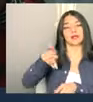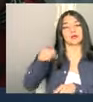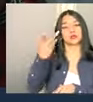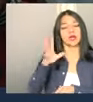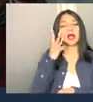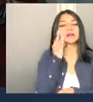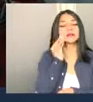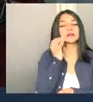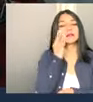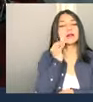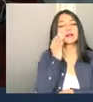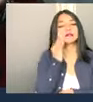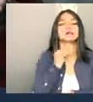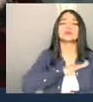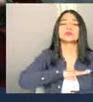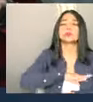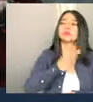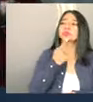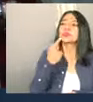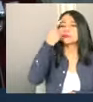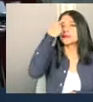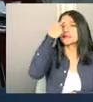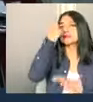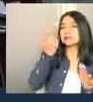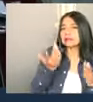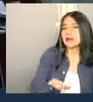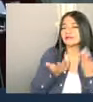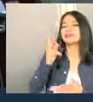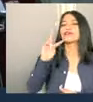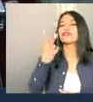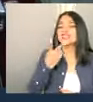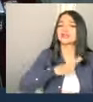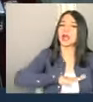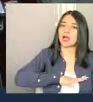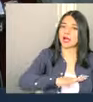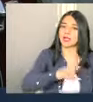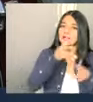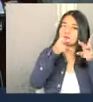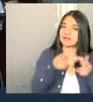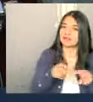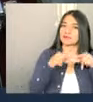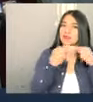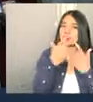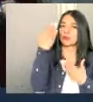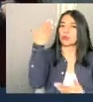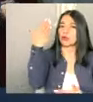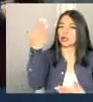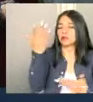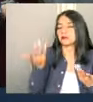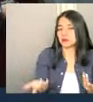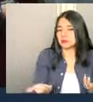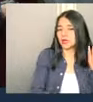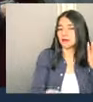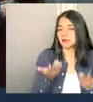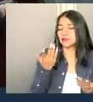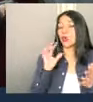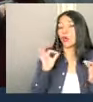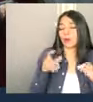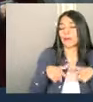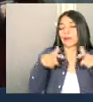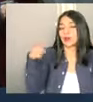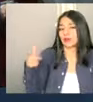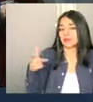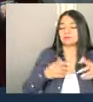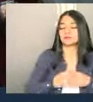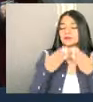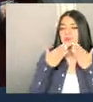ya en el municipio, ¿qué piensa sobre que una vicealcaldía sea del mismo partido o del partido con mayoría dentro del